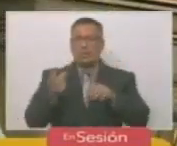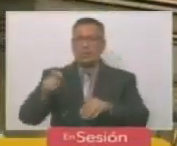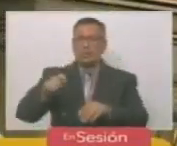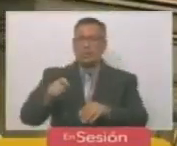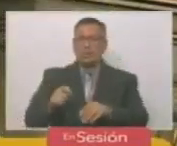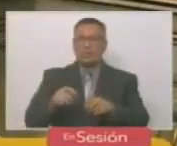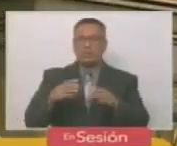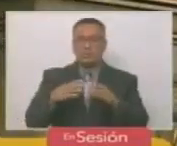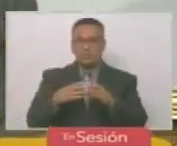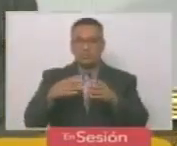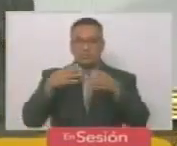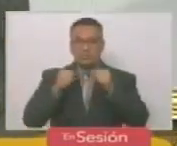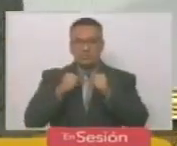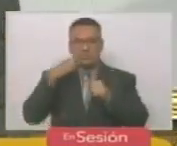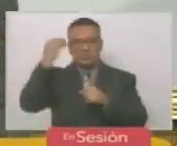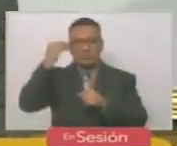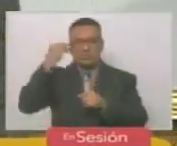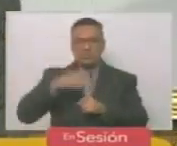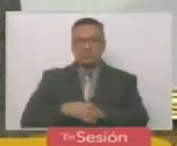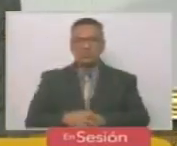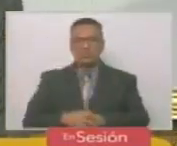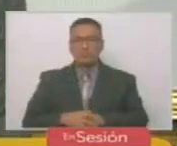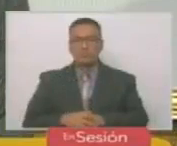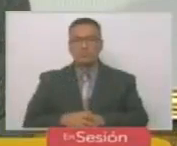ciudadano presidente. En consideración.